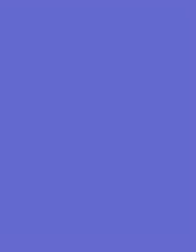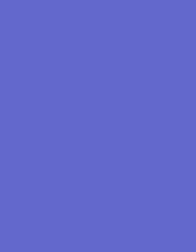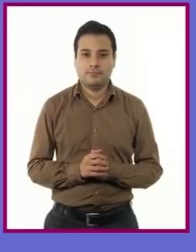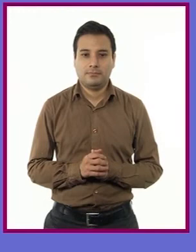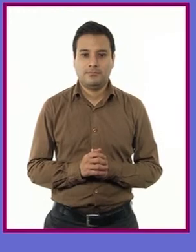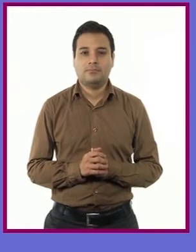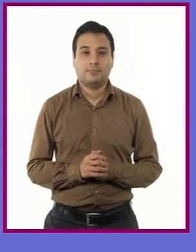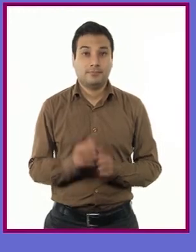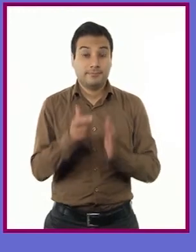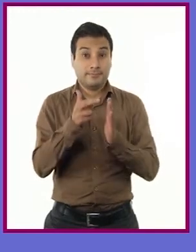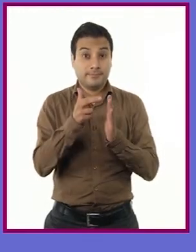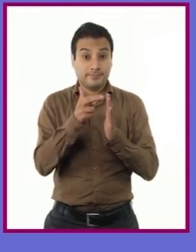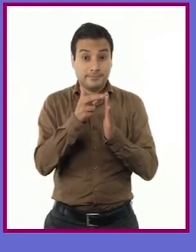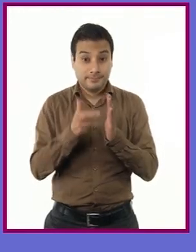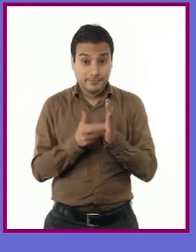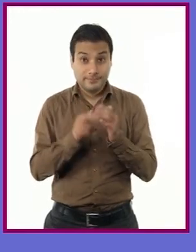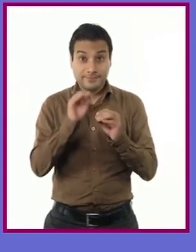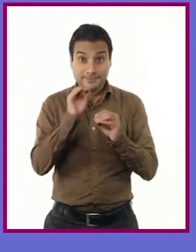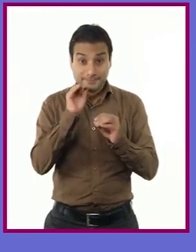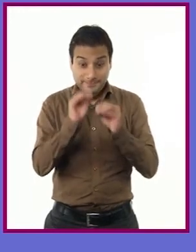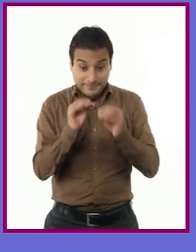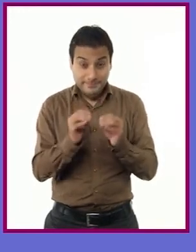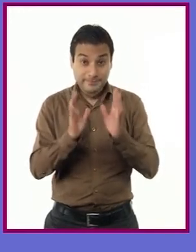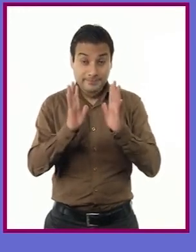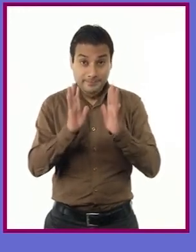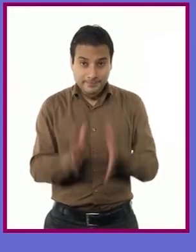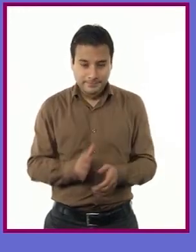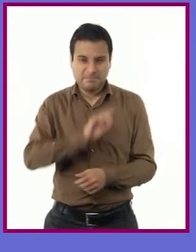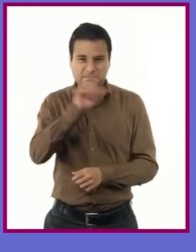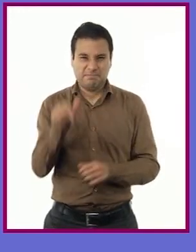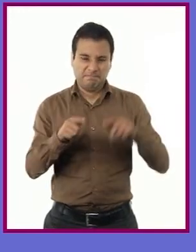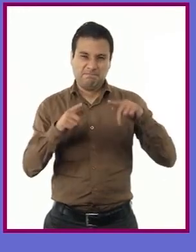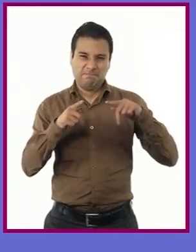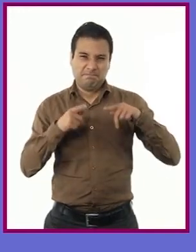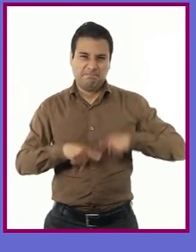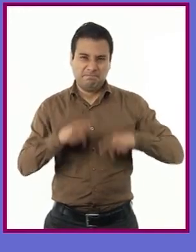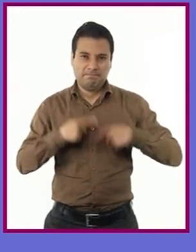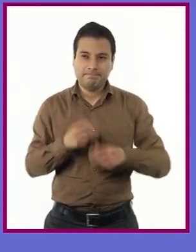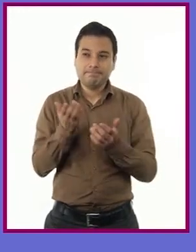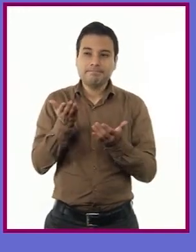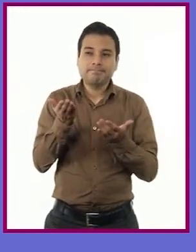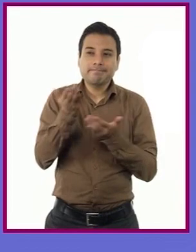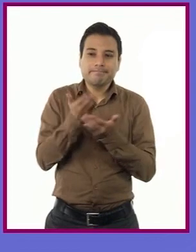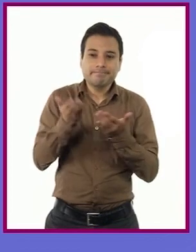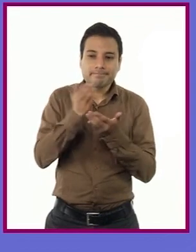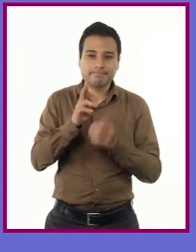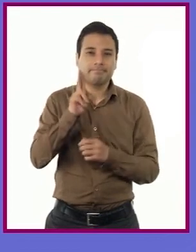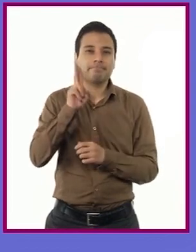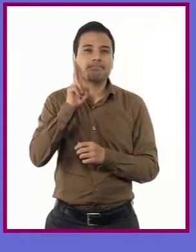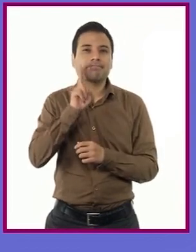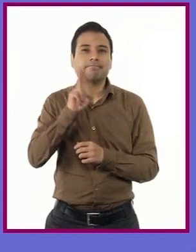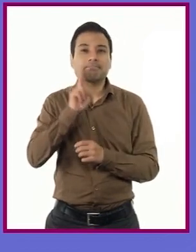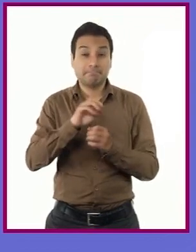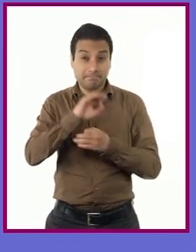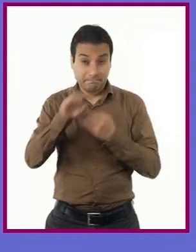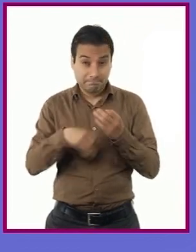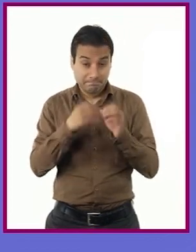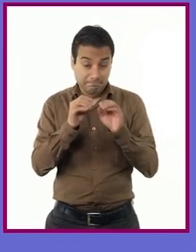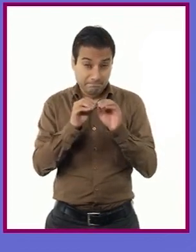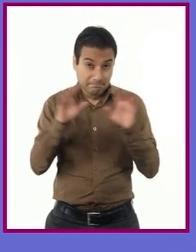su reglamento, compártanlo con alguien cercano y verifiquen que toda la información sea clara